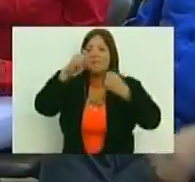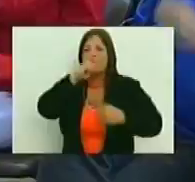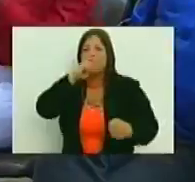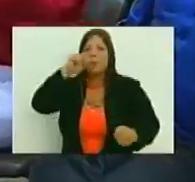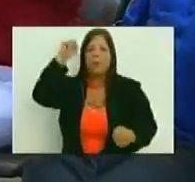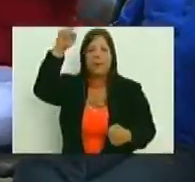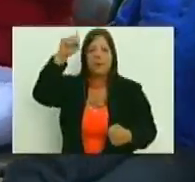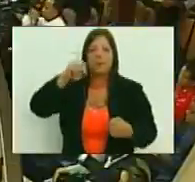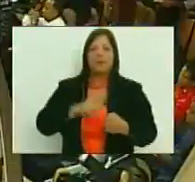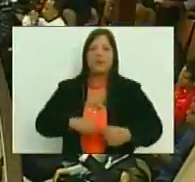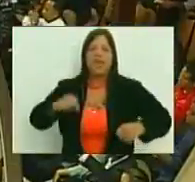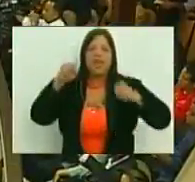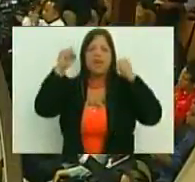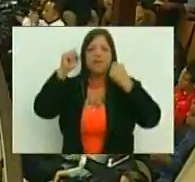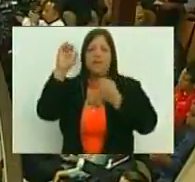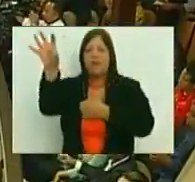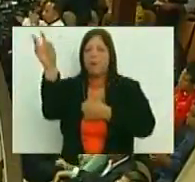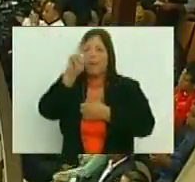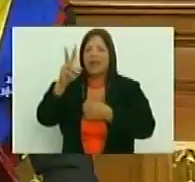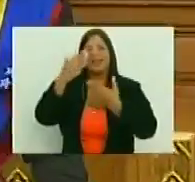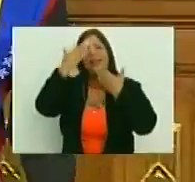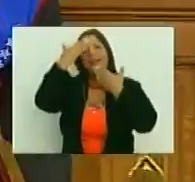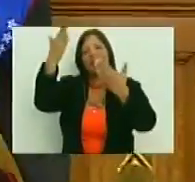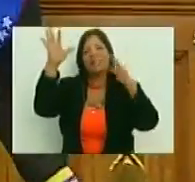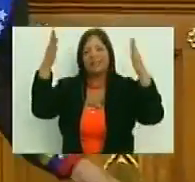Maduro y que viva la patria. Gracias.